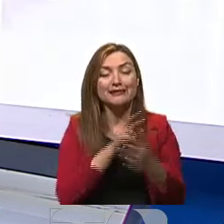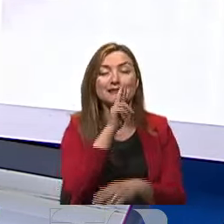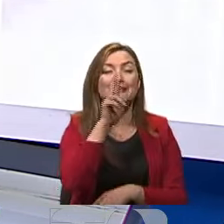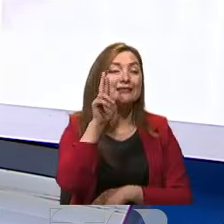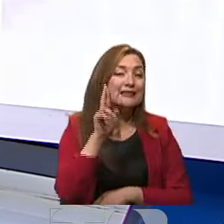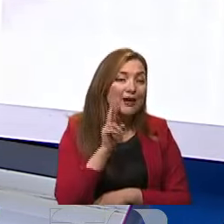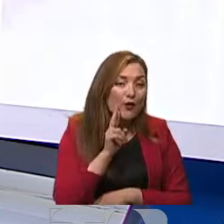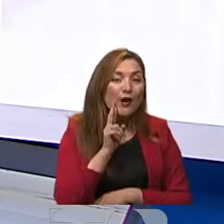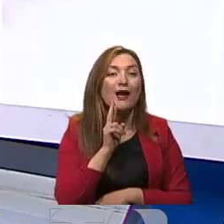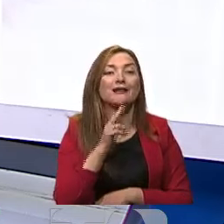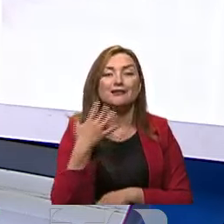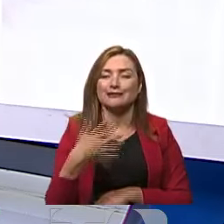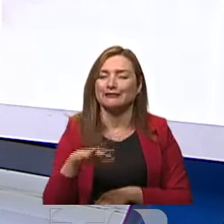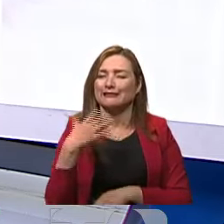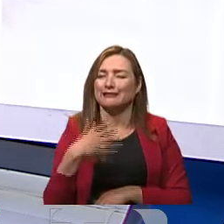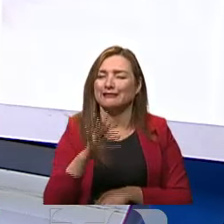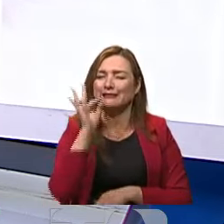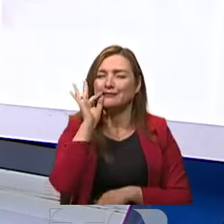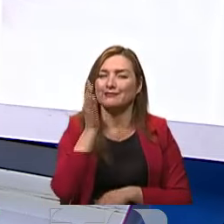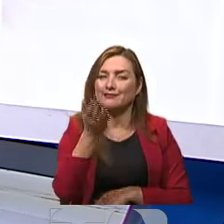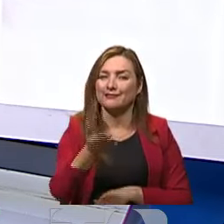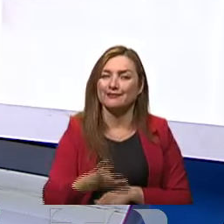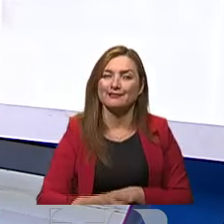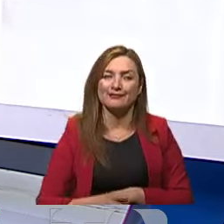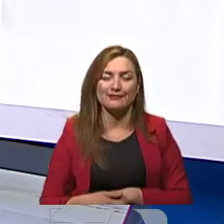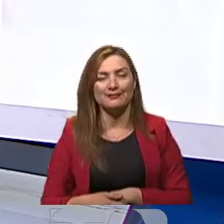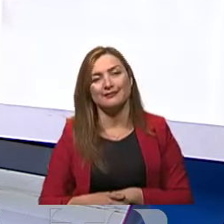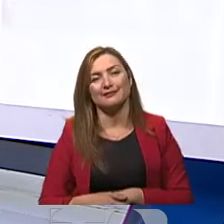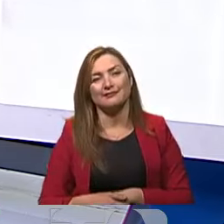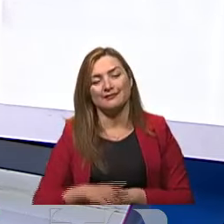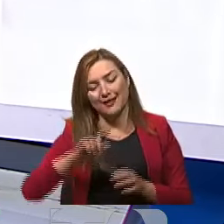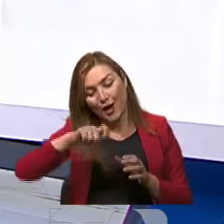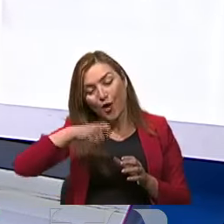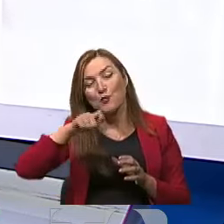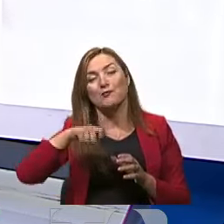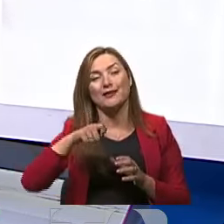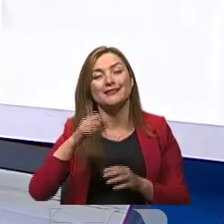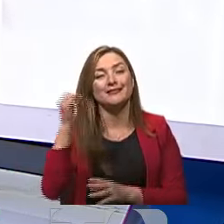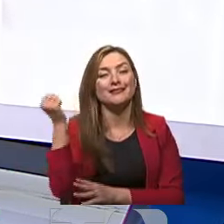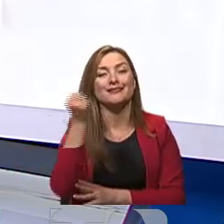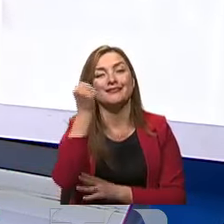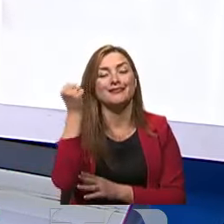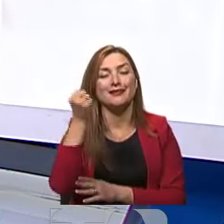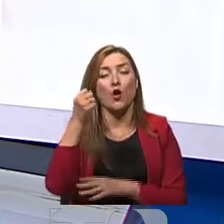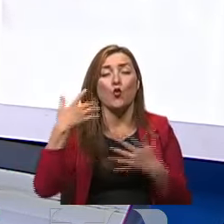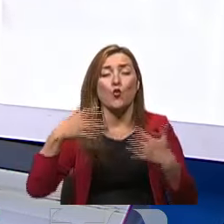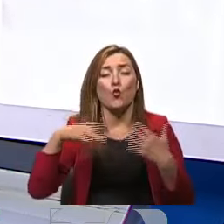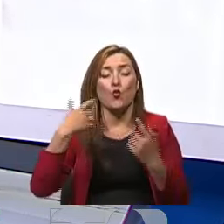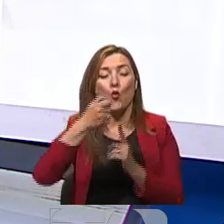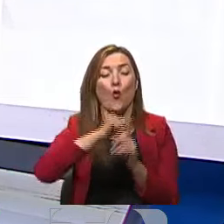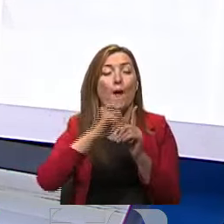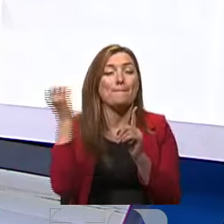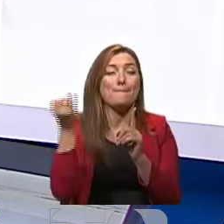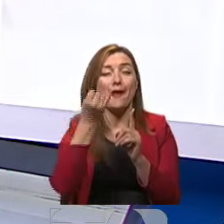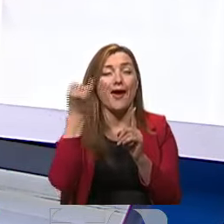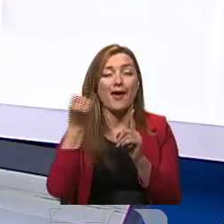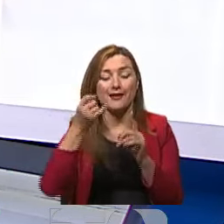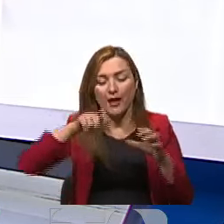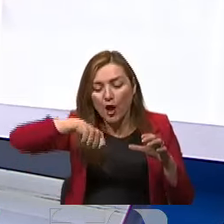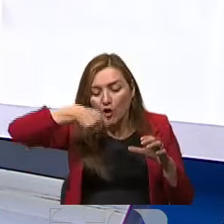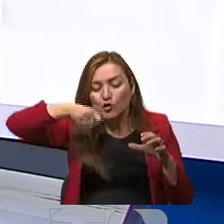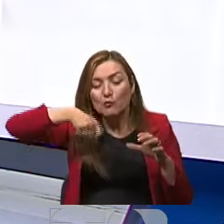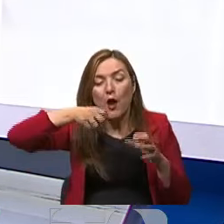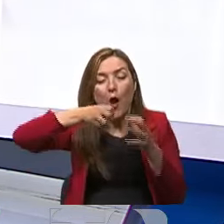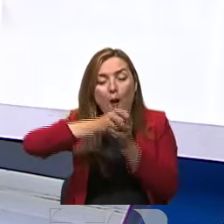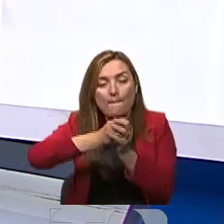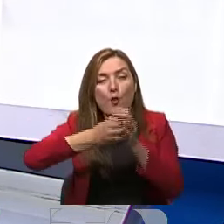huecas de la castellana ciudad. Bueno, es que se pueden degustar, ya me han contado, el famoso repe, qué rico, y también, por supuesto, el